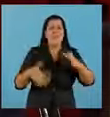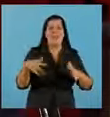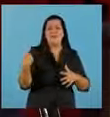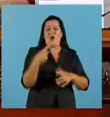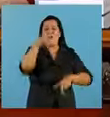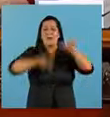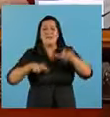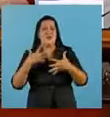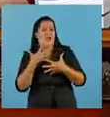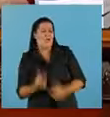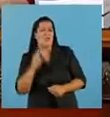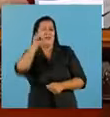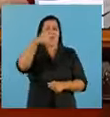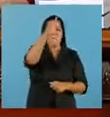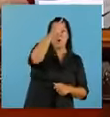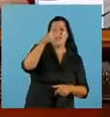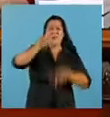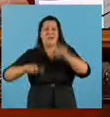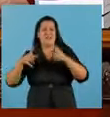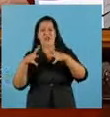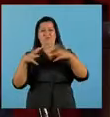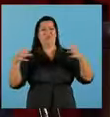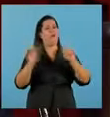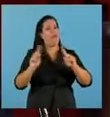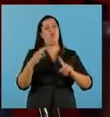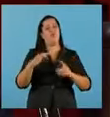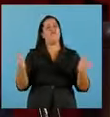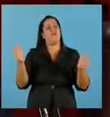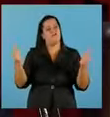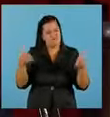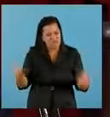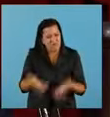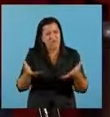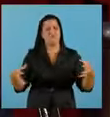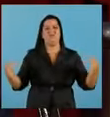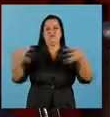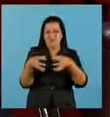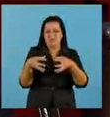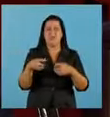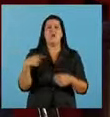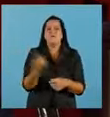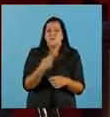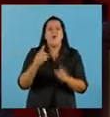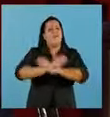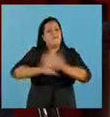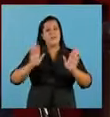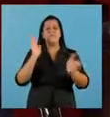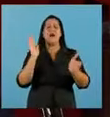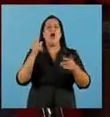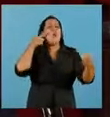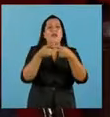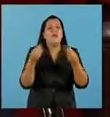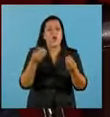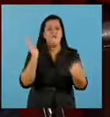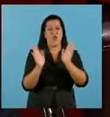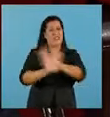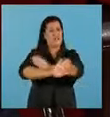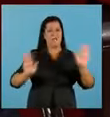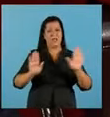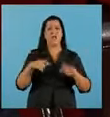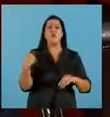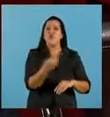angustia. Ese diálogo es un mojón en la elaboración de instancias para mitigar la violencia. Se trata